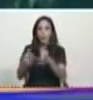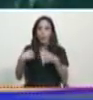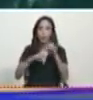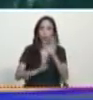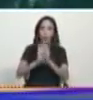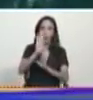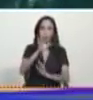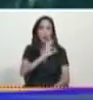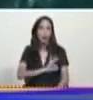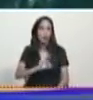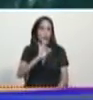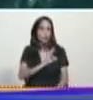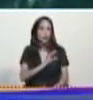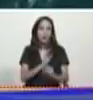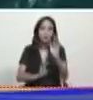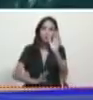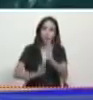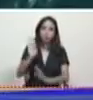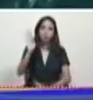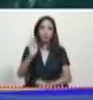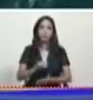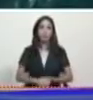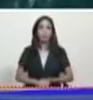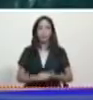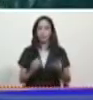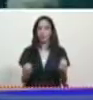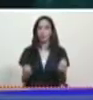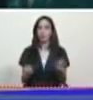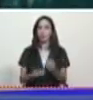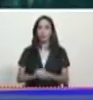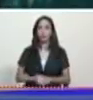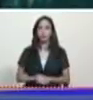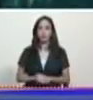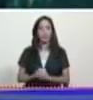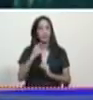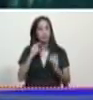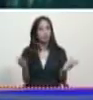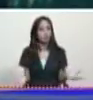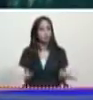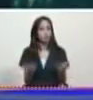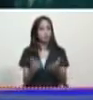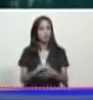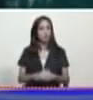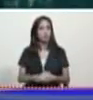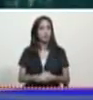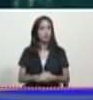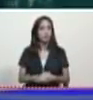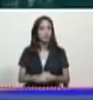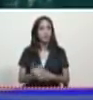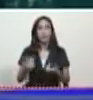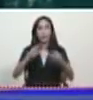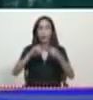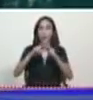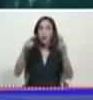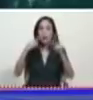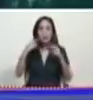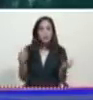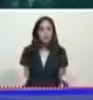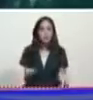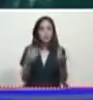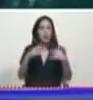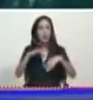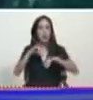en lo social, deben abonar a la paz, a la felicidad,